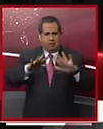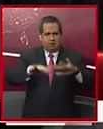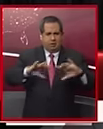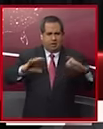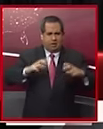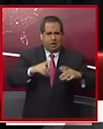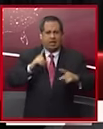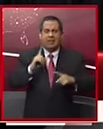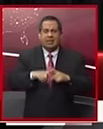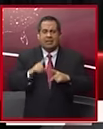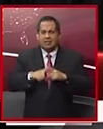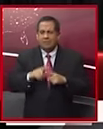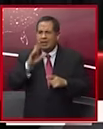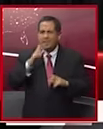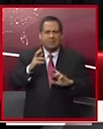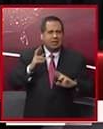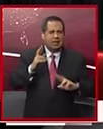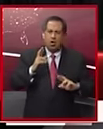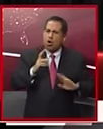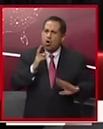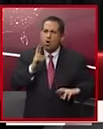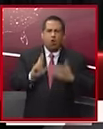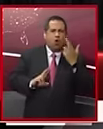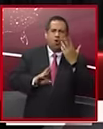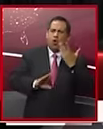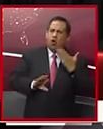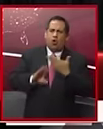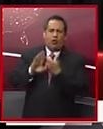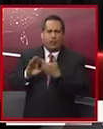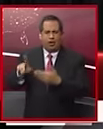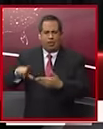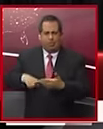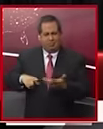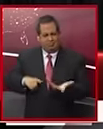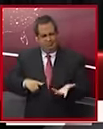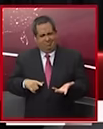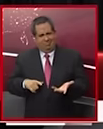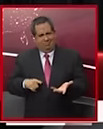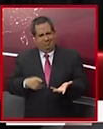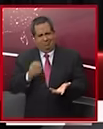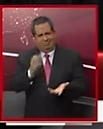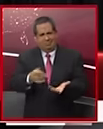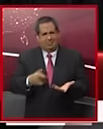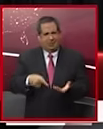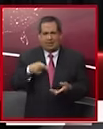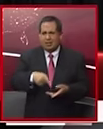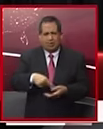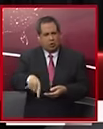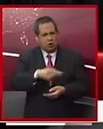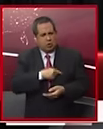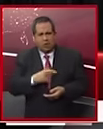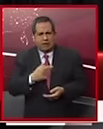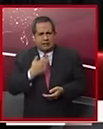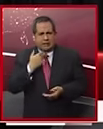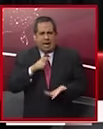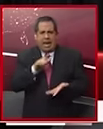de un golpe de Estado, entonces estaríamos admitiendo ilegitimidad